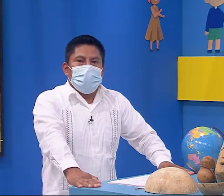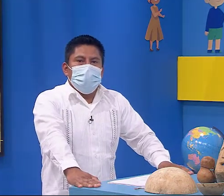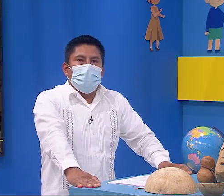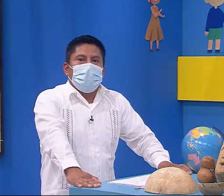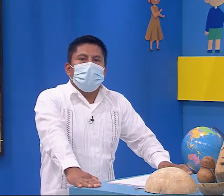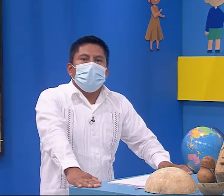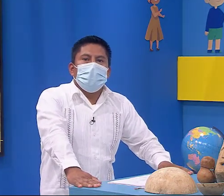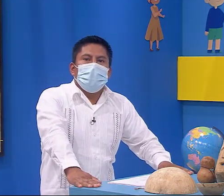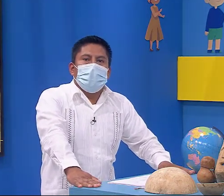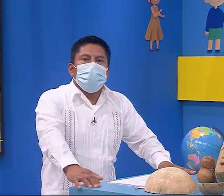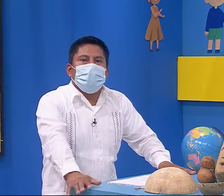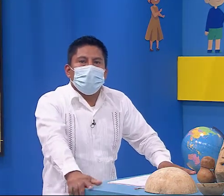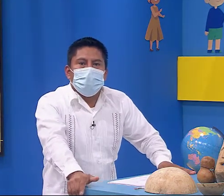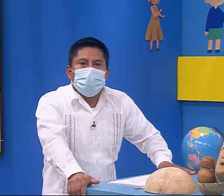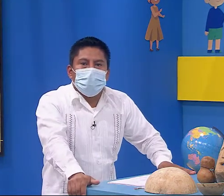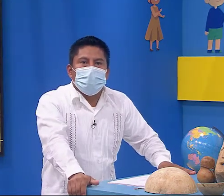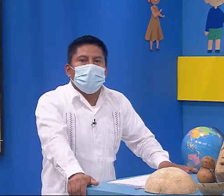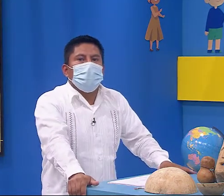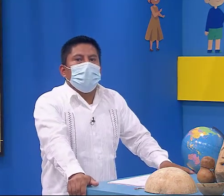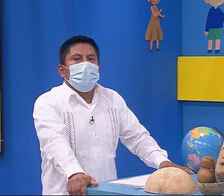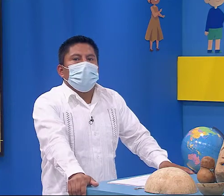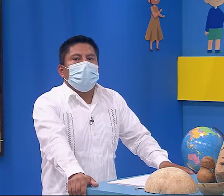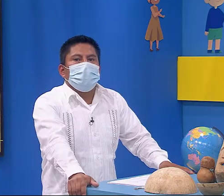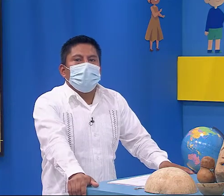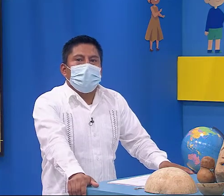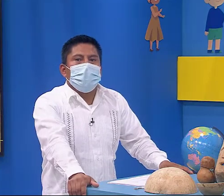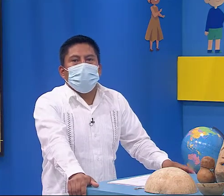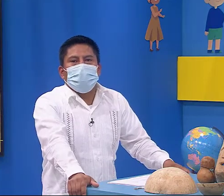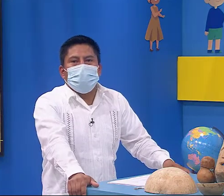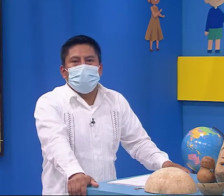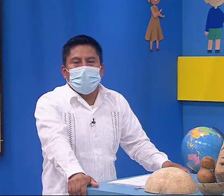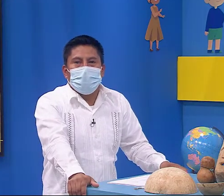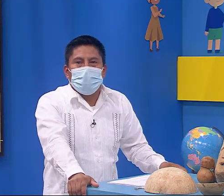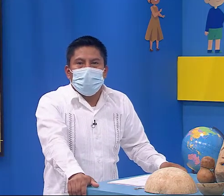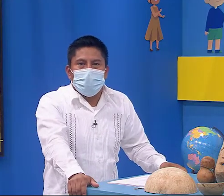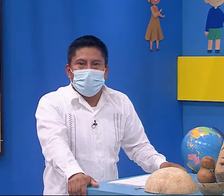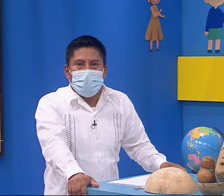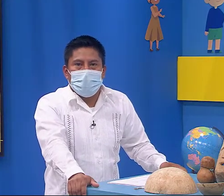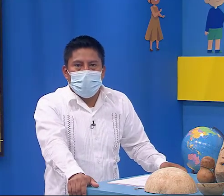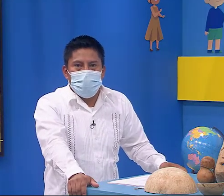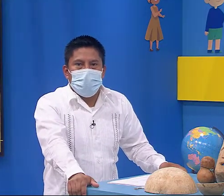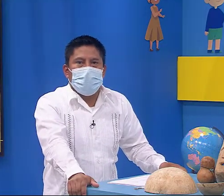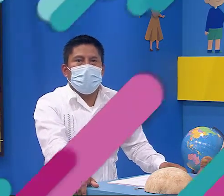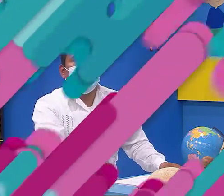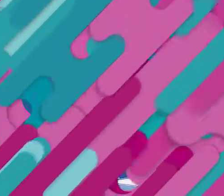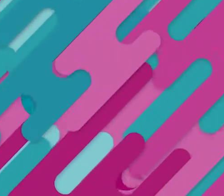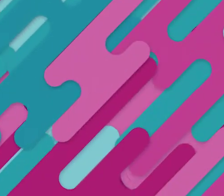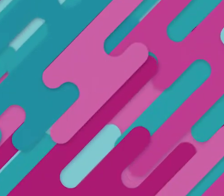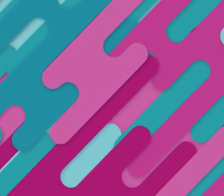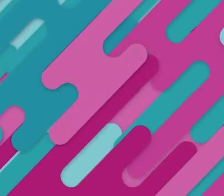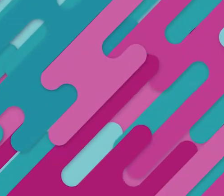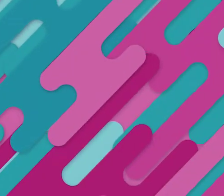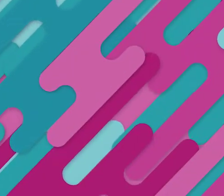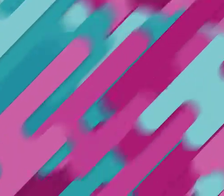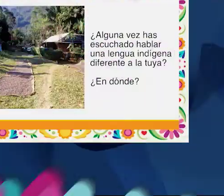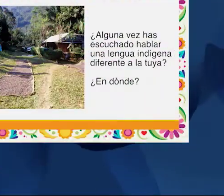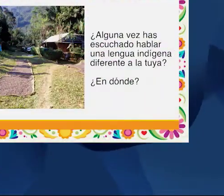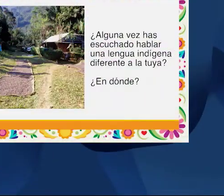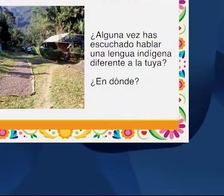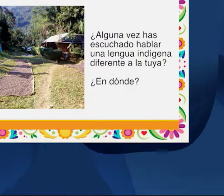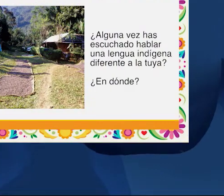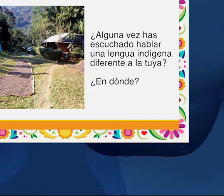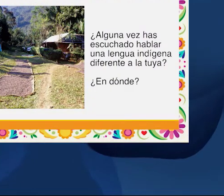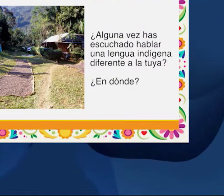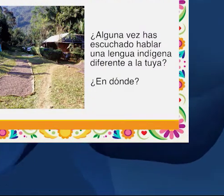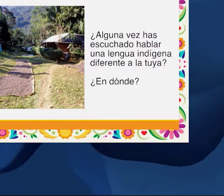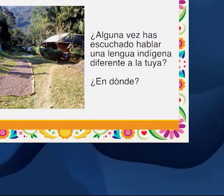agushu chonia chito, kecho, amosko yoli mana. Ma arrucho, quechito, shumita jinyos allí